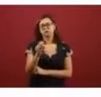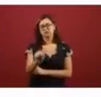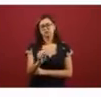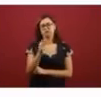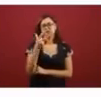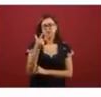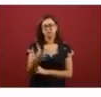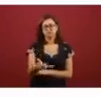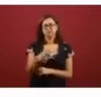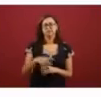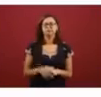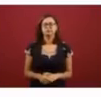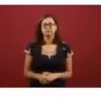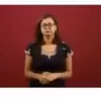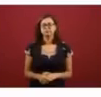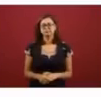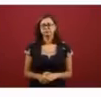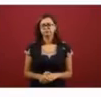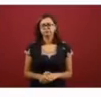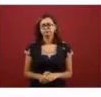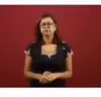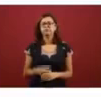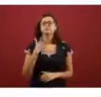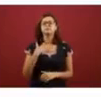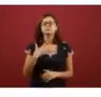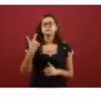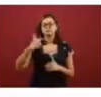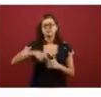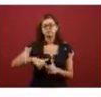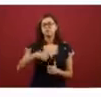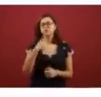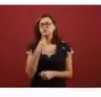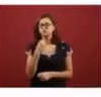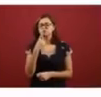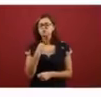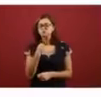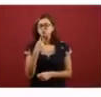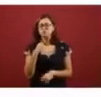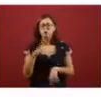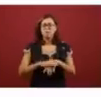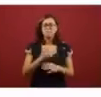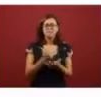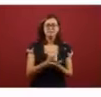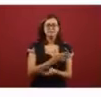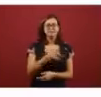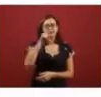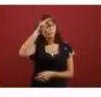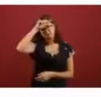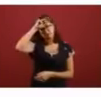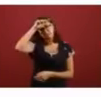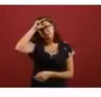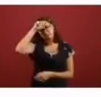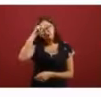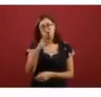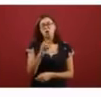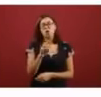17.68 al público. En la gasolina premium, el precio más alto en Monterrey, Nuevo León, Orsán del